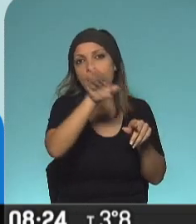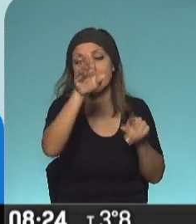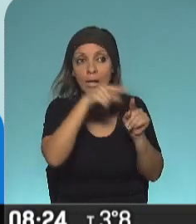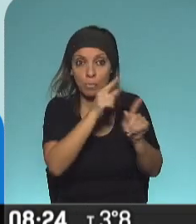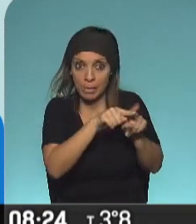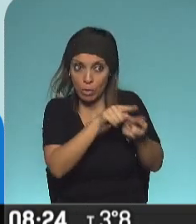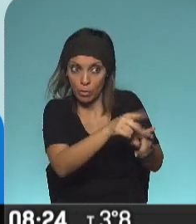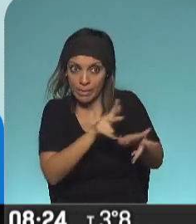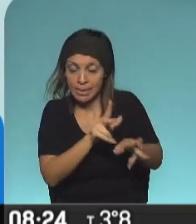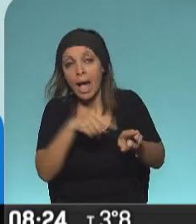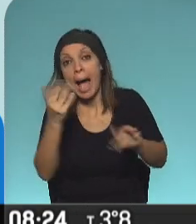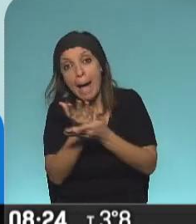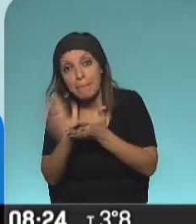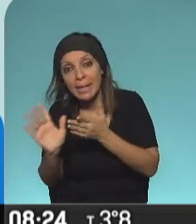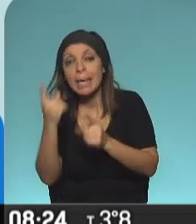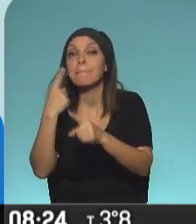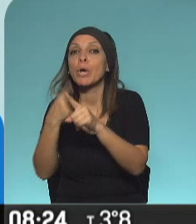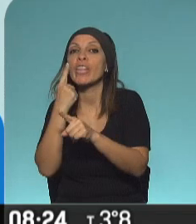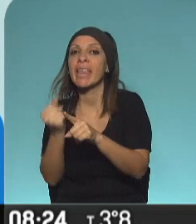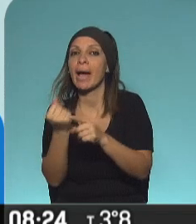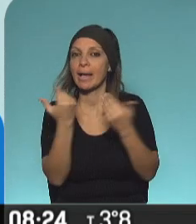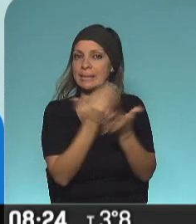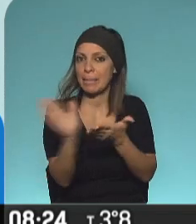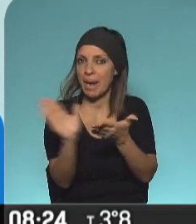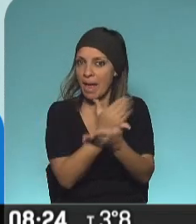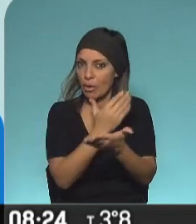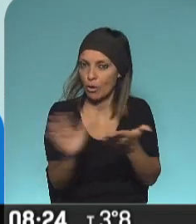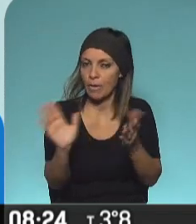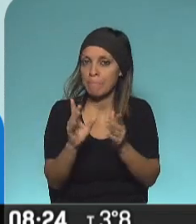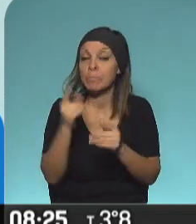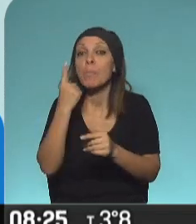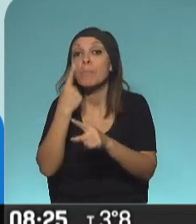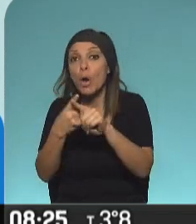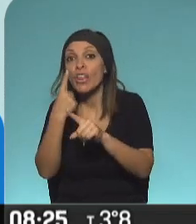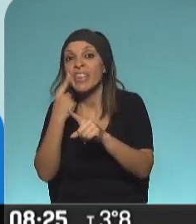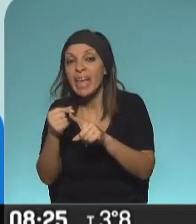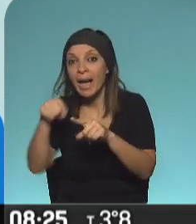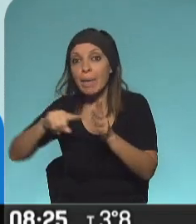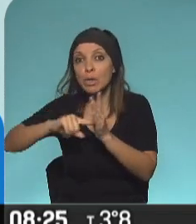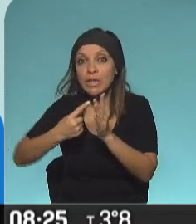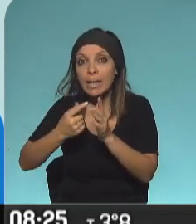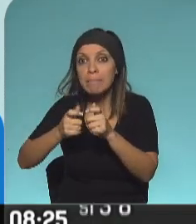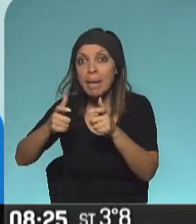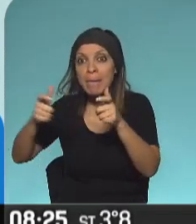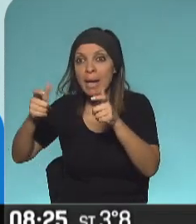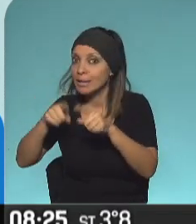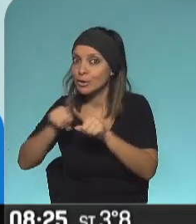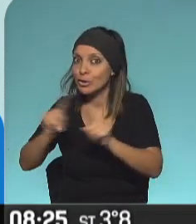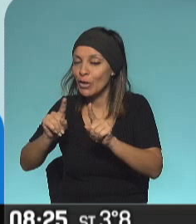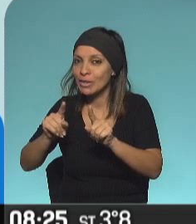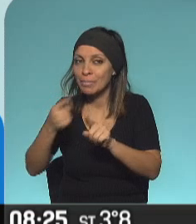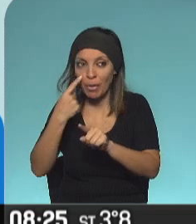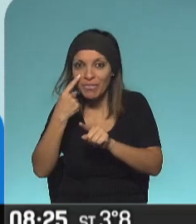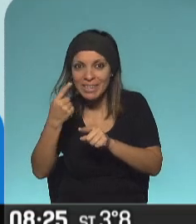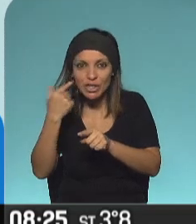diciendo. Y luego están los casos por día. Los casos por día en la Ciudad de Buenos Aires no están aumentando. Y ya pudiste ver los datos y los reportamos todos